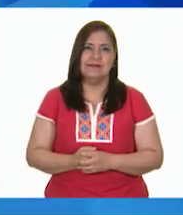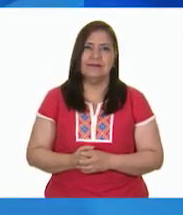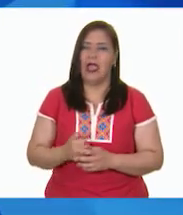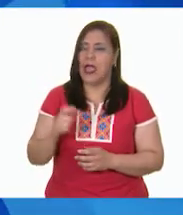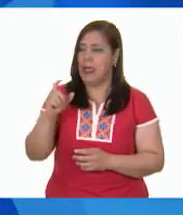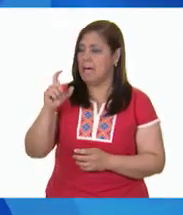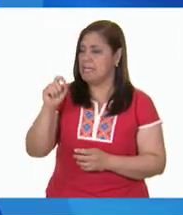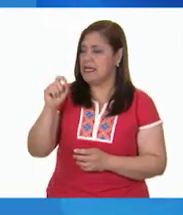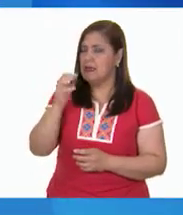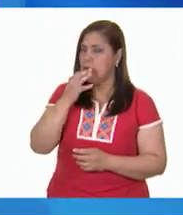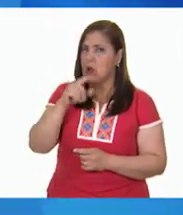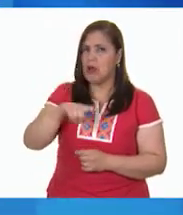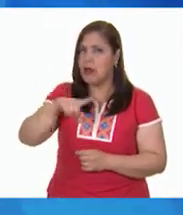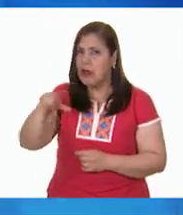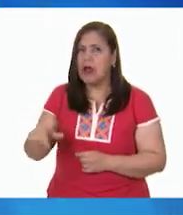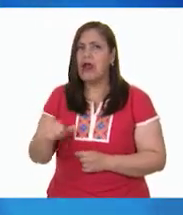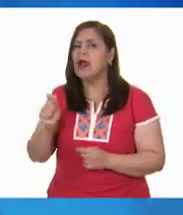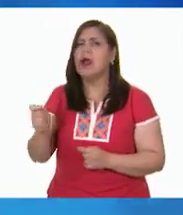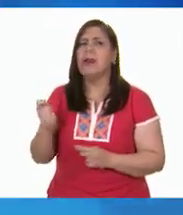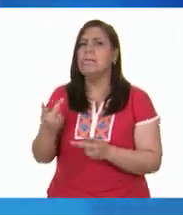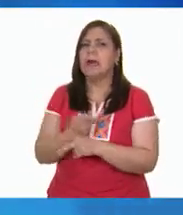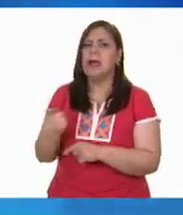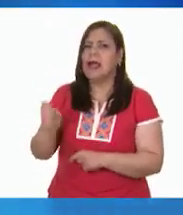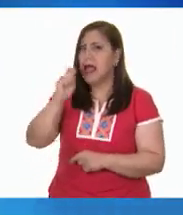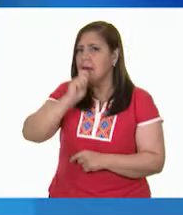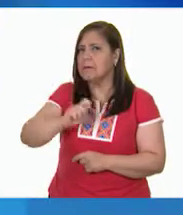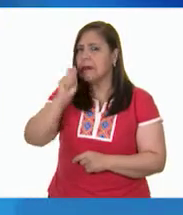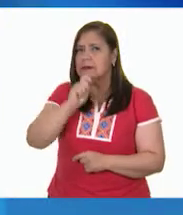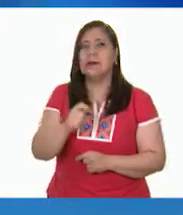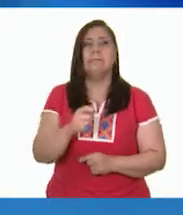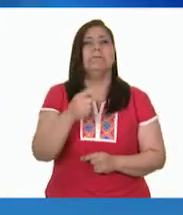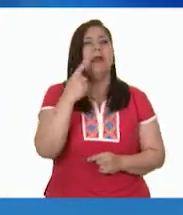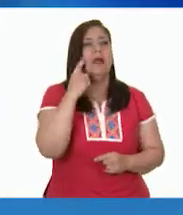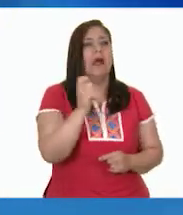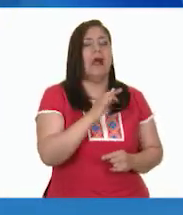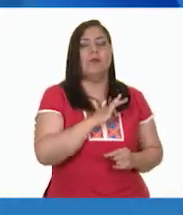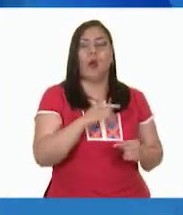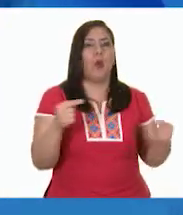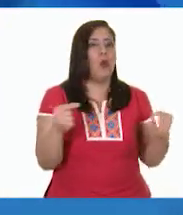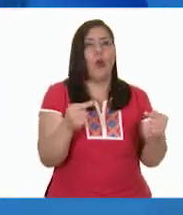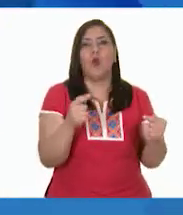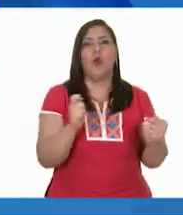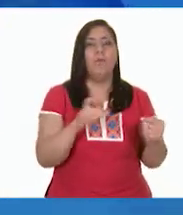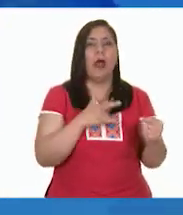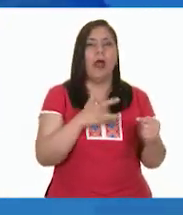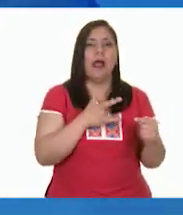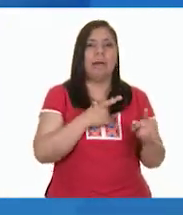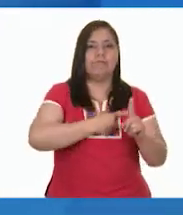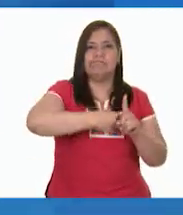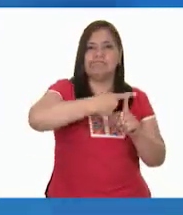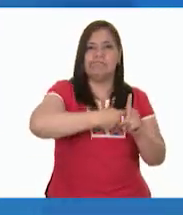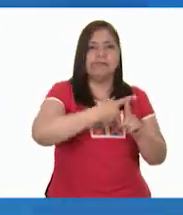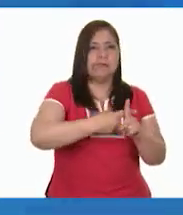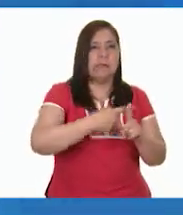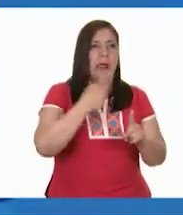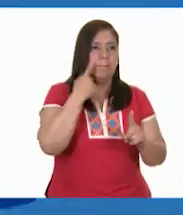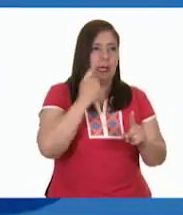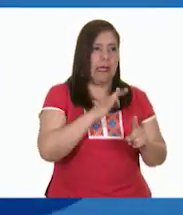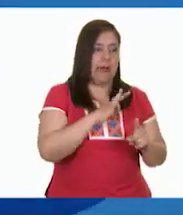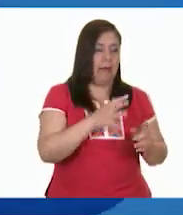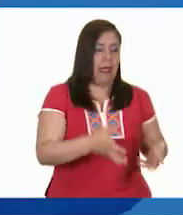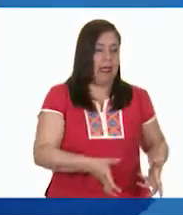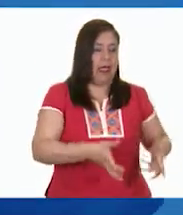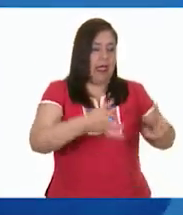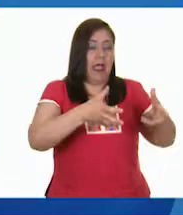Transcurridos los 20 minutos, ¿qué es lo que va a suceder con las paletas? Vamos a hacer un choque térmico. Como te das cuenta, sacamos a